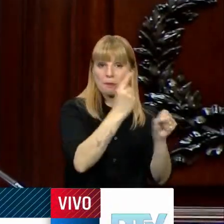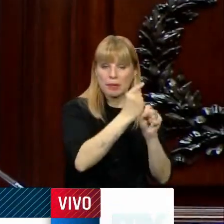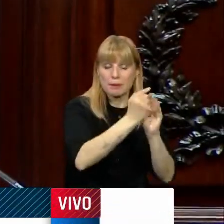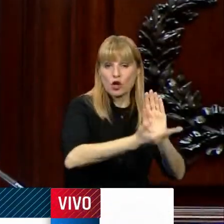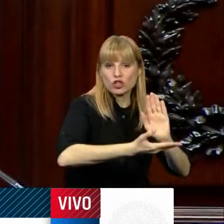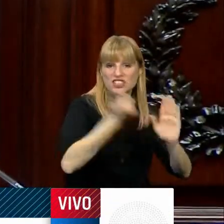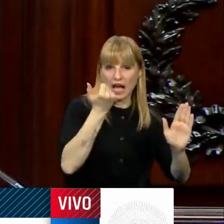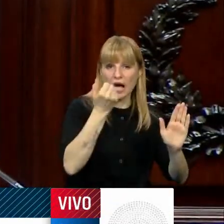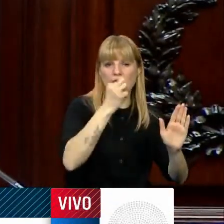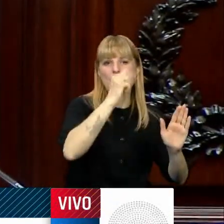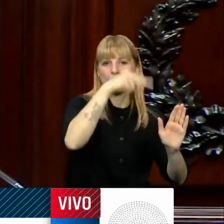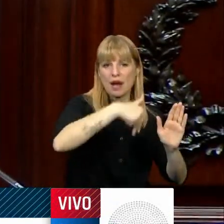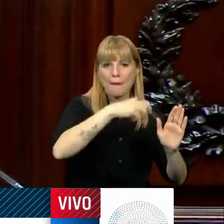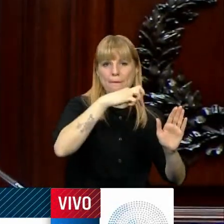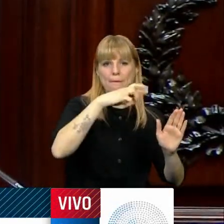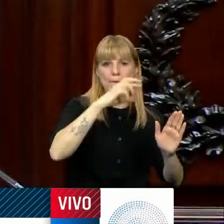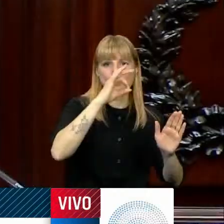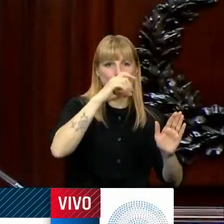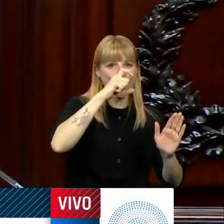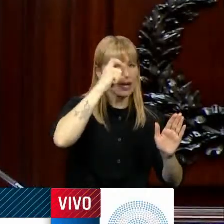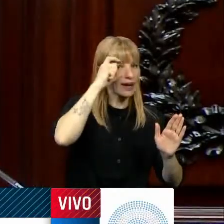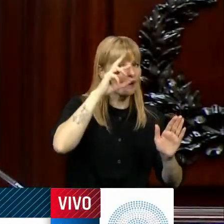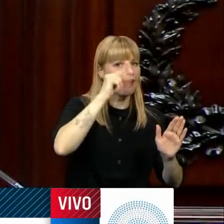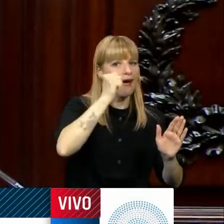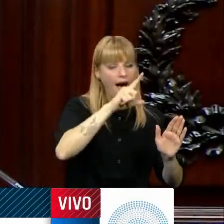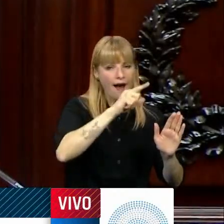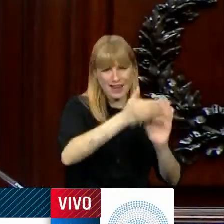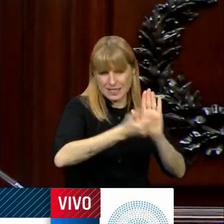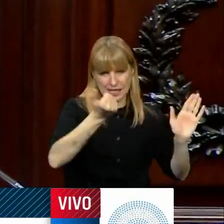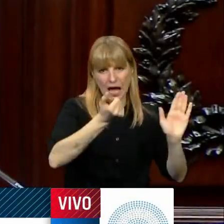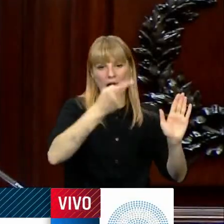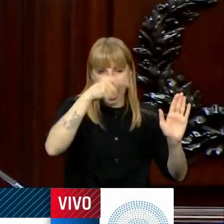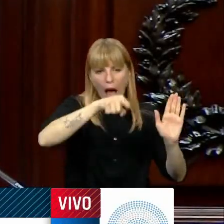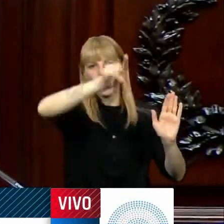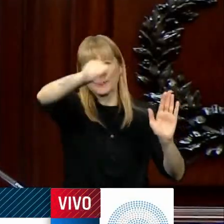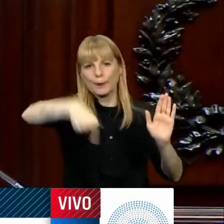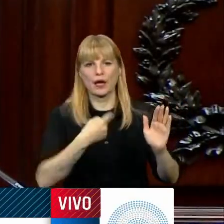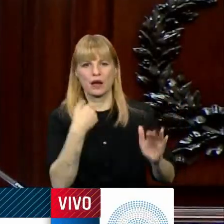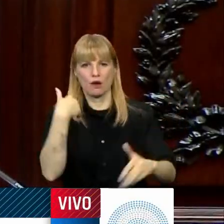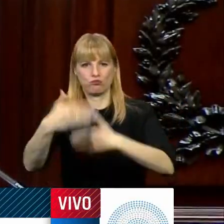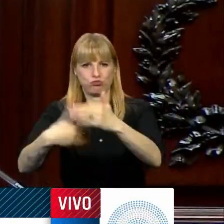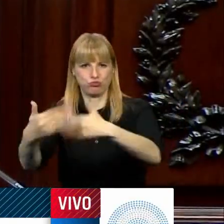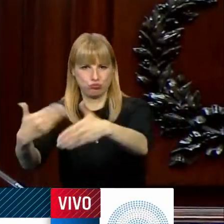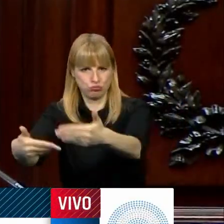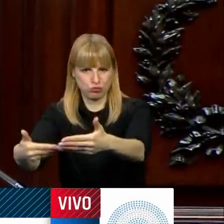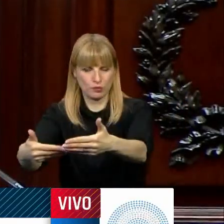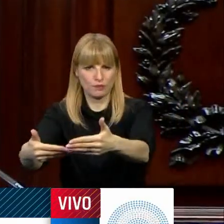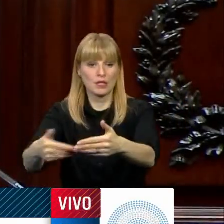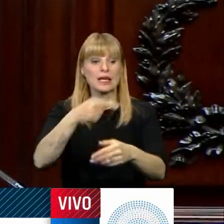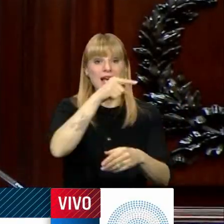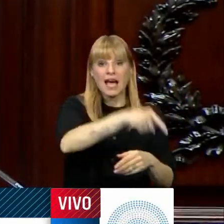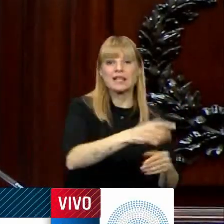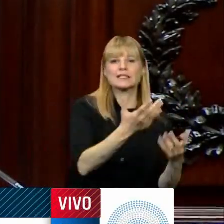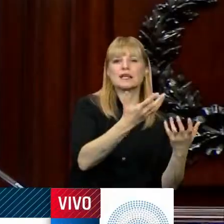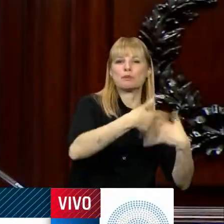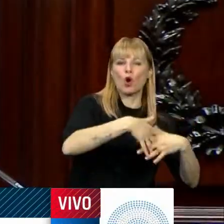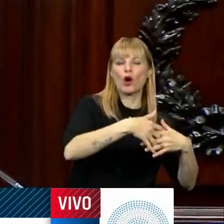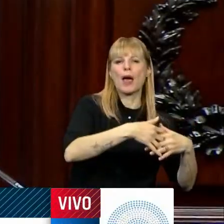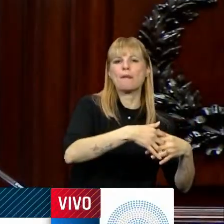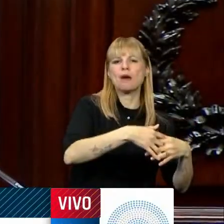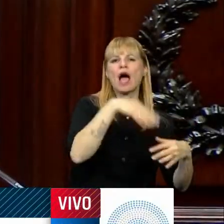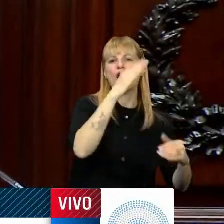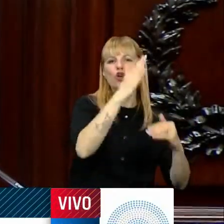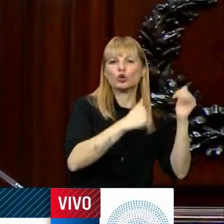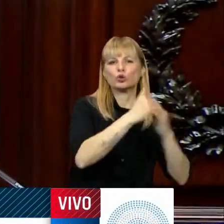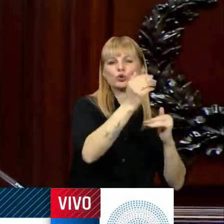Procrear, programa que en sus 10 años de existencia construyó viviendas con un costo de hasta 4